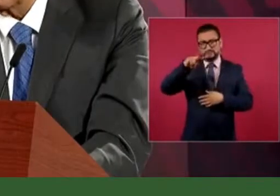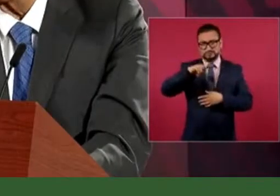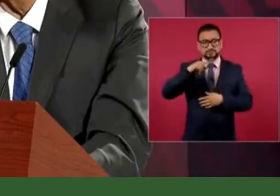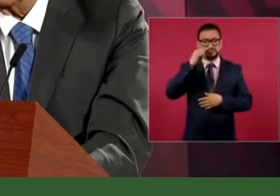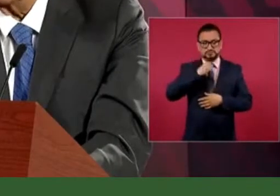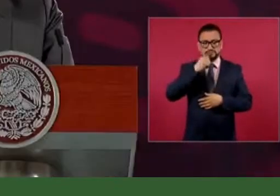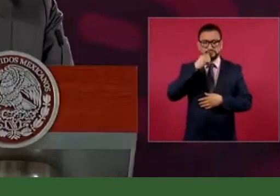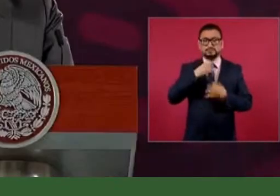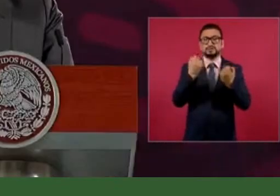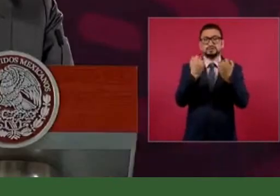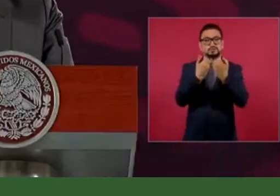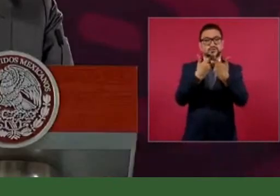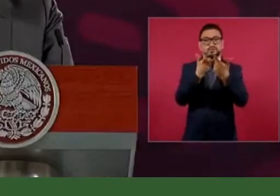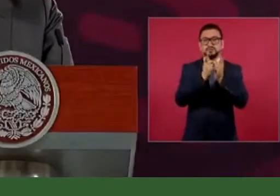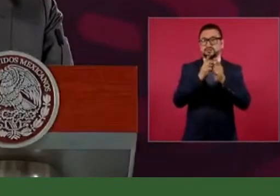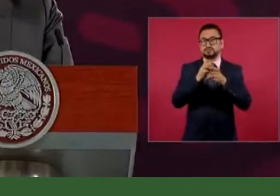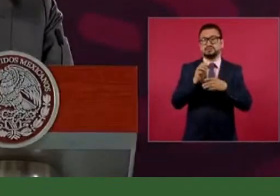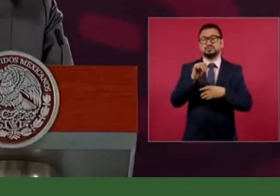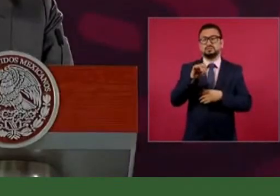incluyendo a Morena.